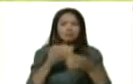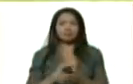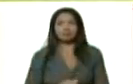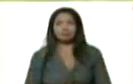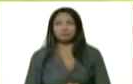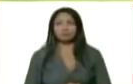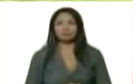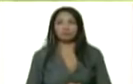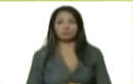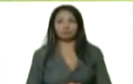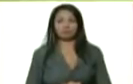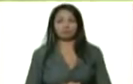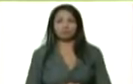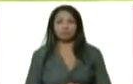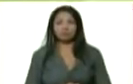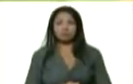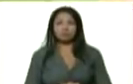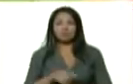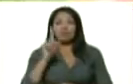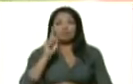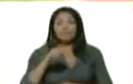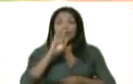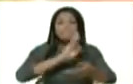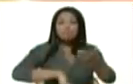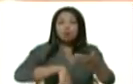Chico Carrasquel de allá de Puerto La Cruz.